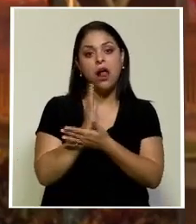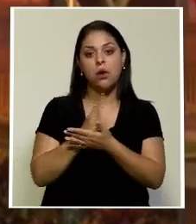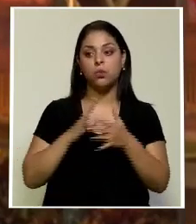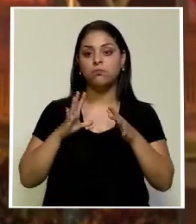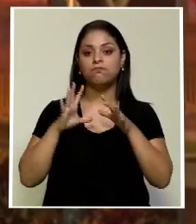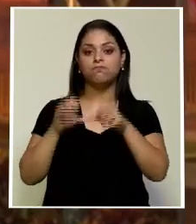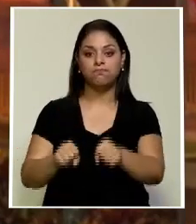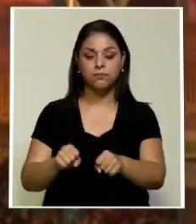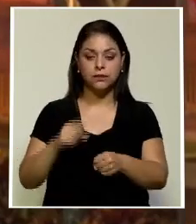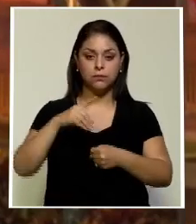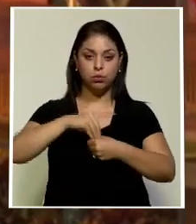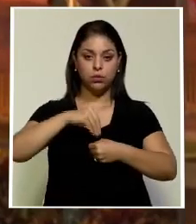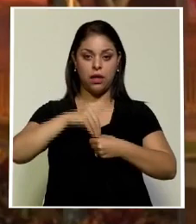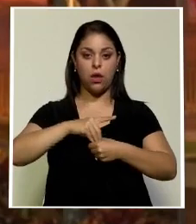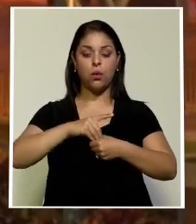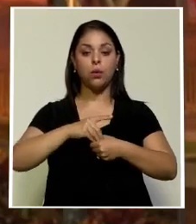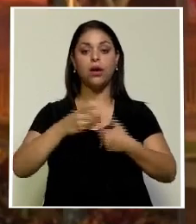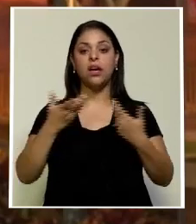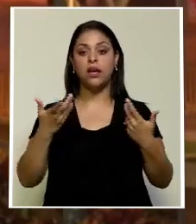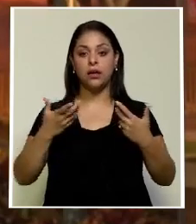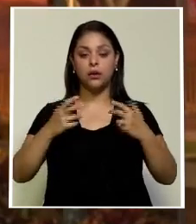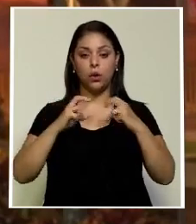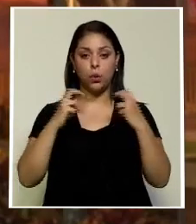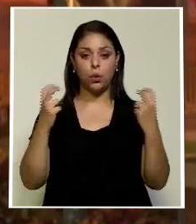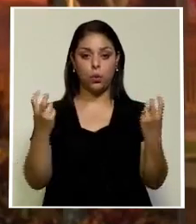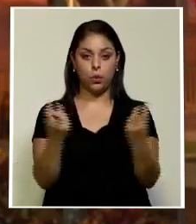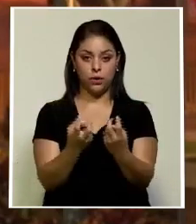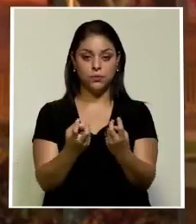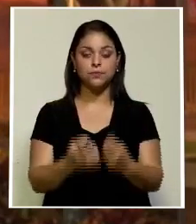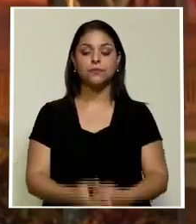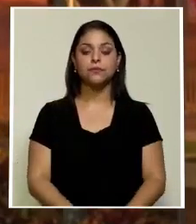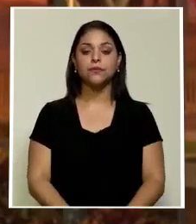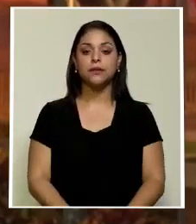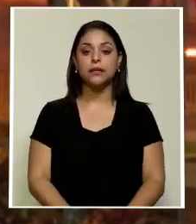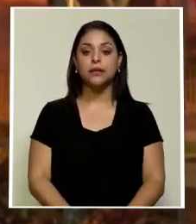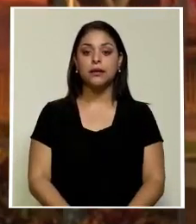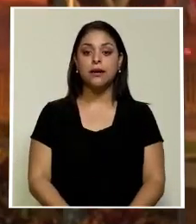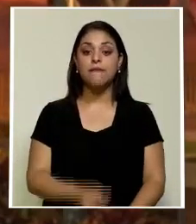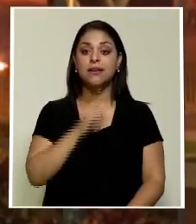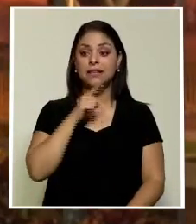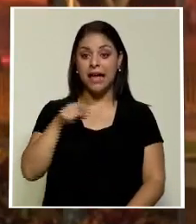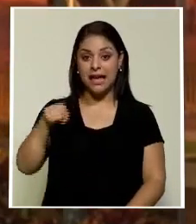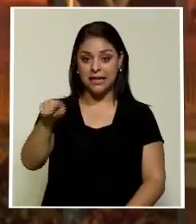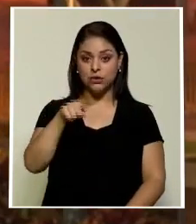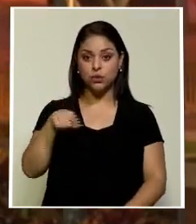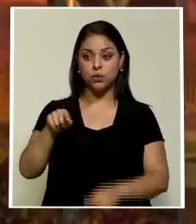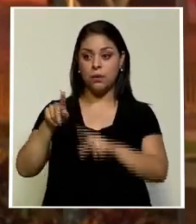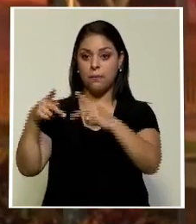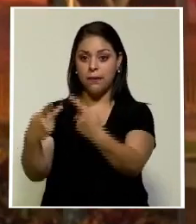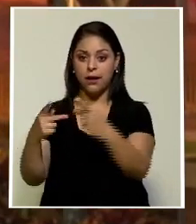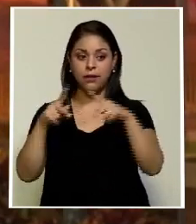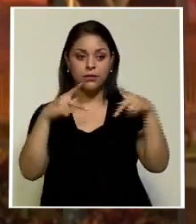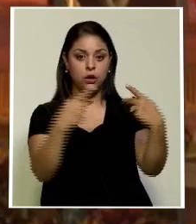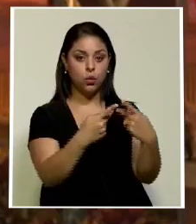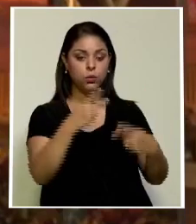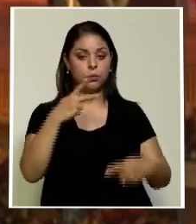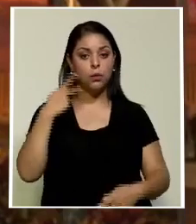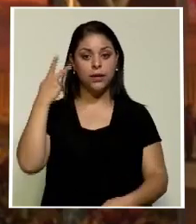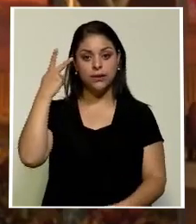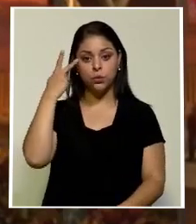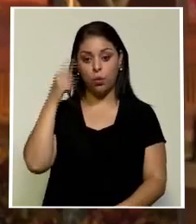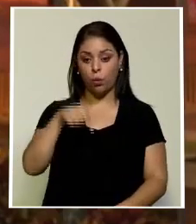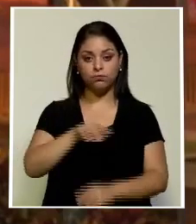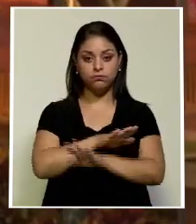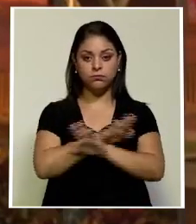diputación en el Congreso. Pero además de esto, decirles que de estas agrupaciones políticas que hoy pues ya terminan